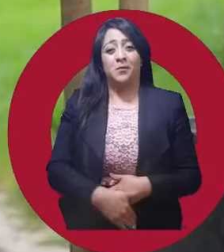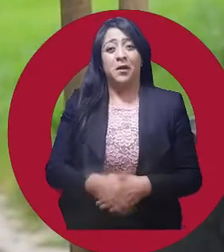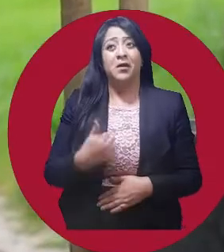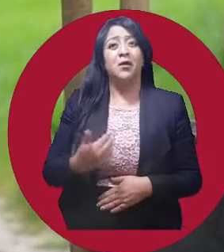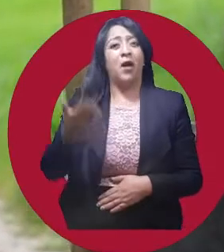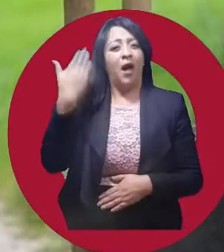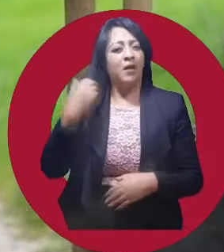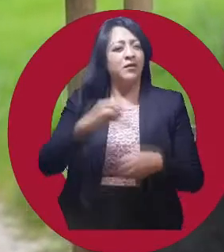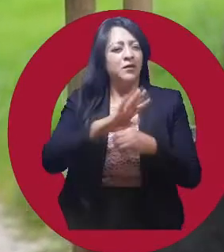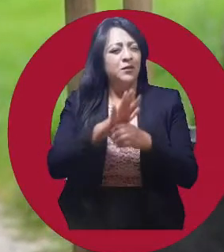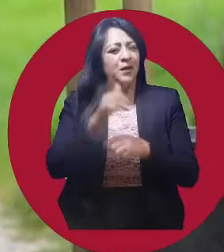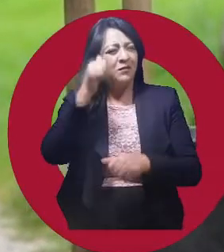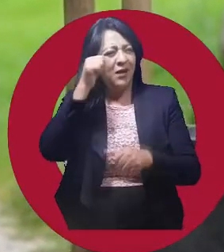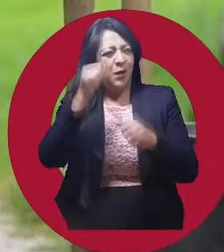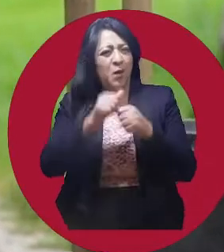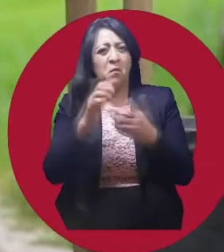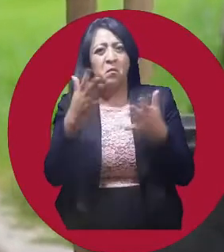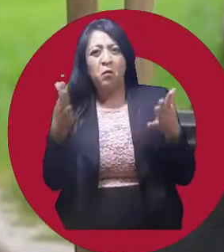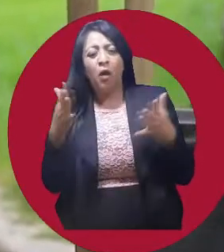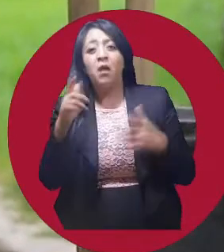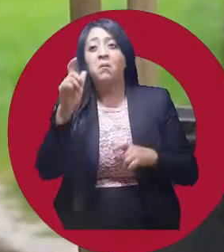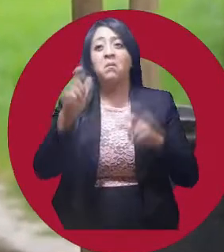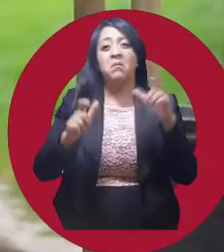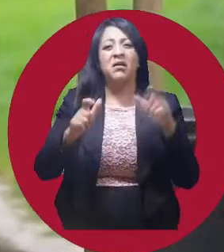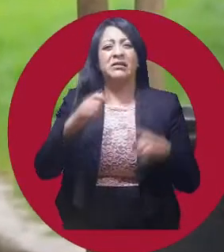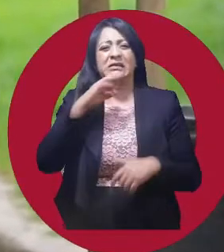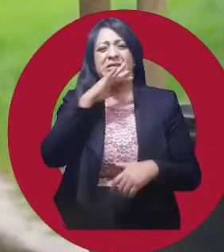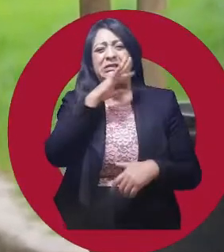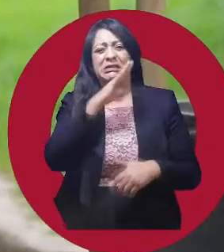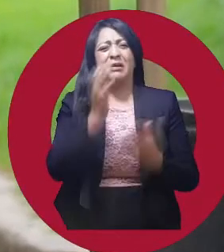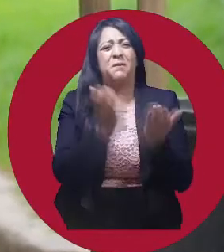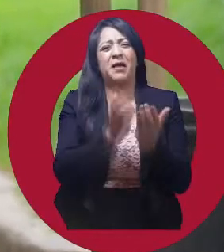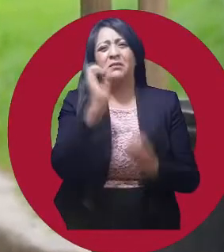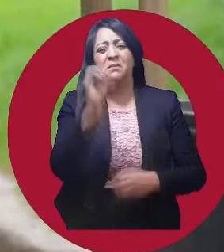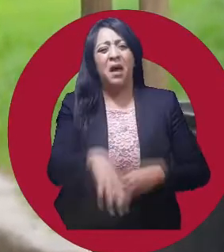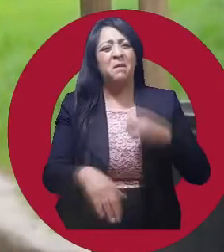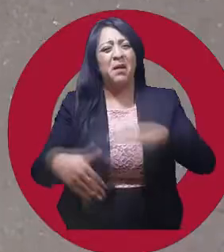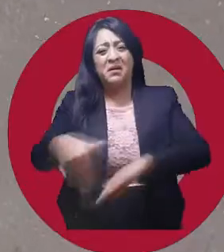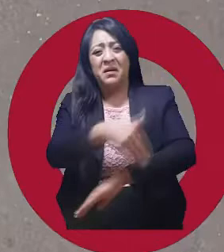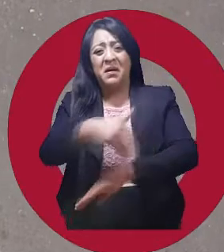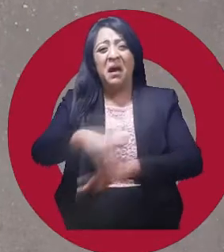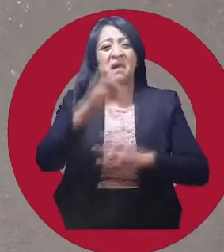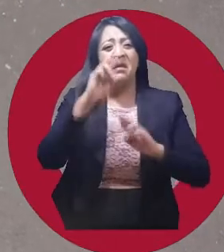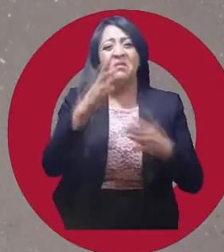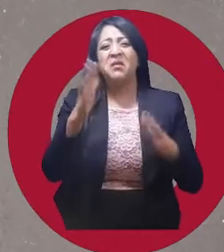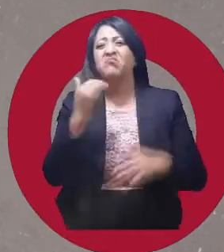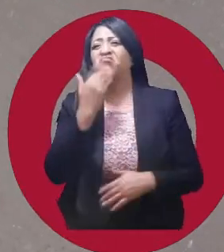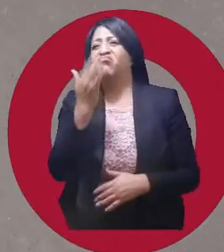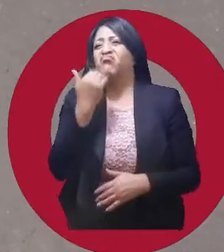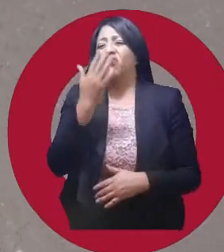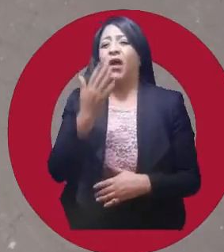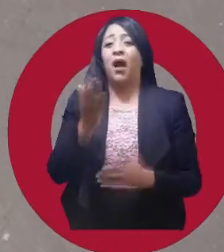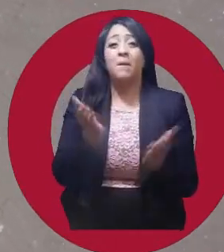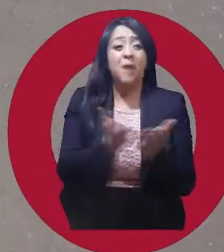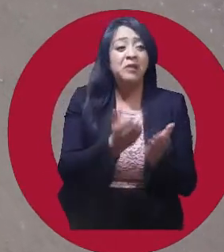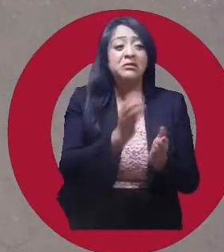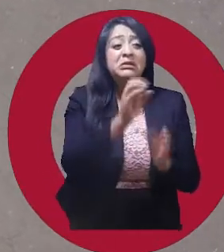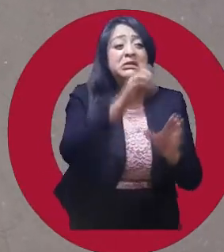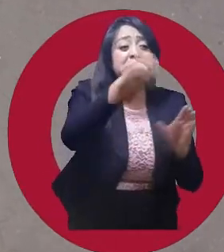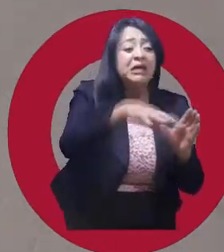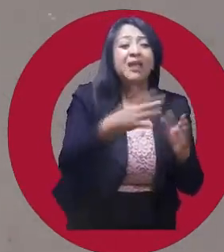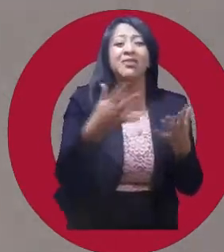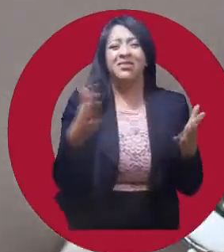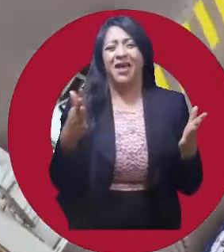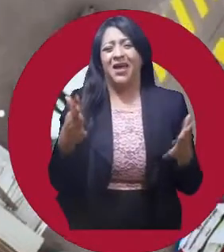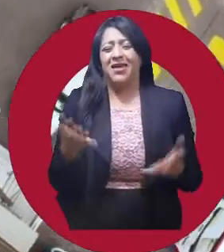no estábamos con esta epidemia, la gente era muy sucia. Estaba de una vez, las calles no respetan ni con los tachos ahí cerca,